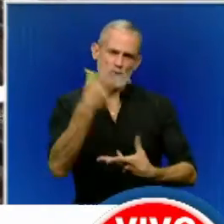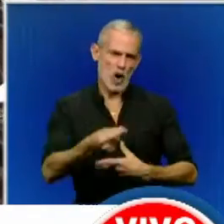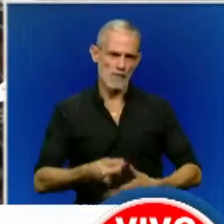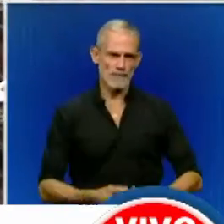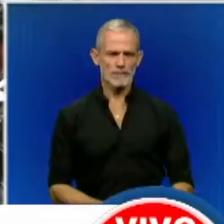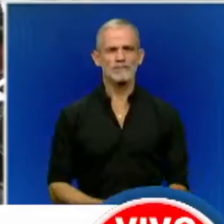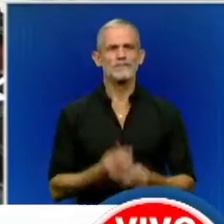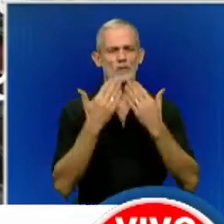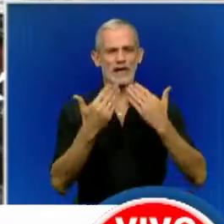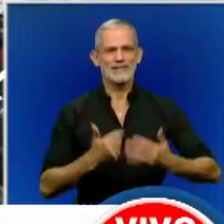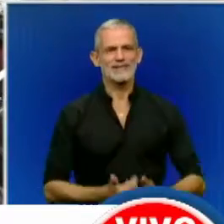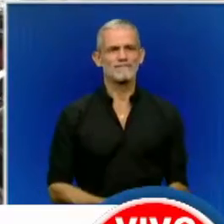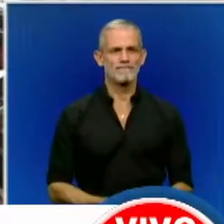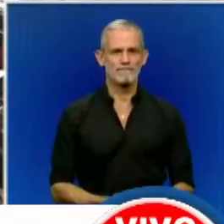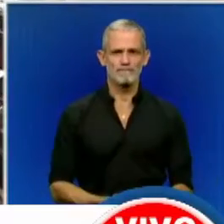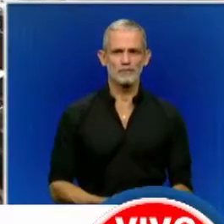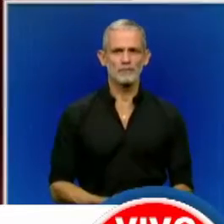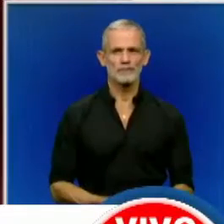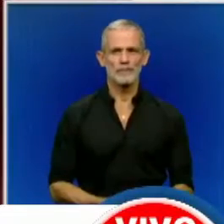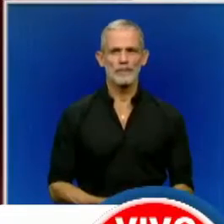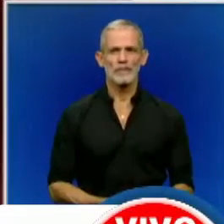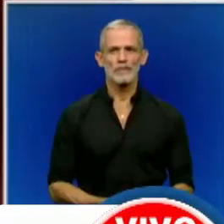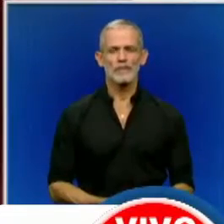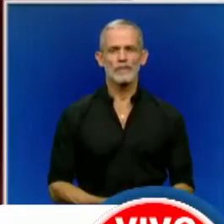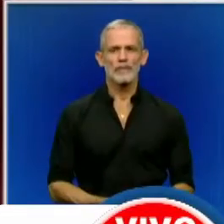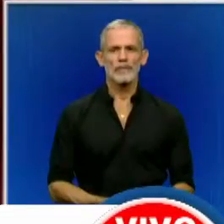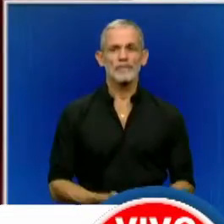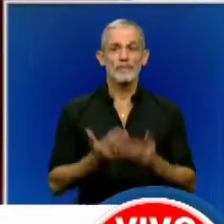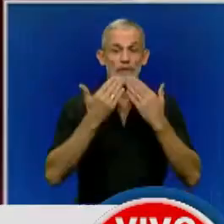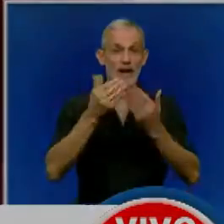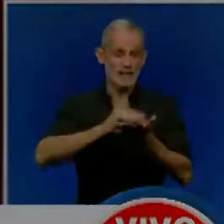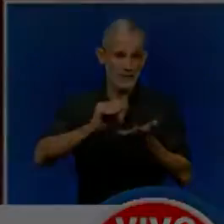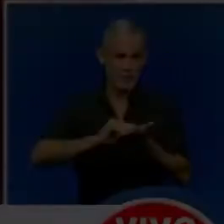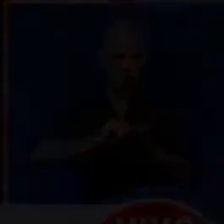gracias. Gracias, diputado.